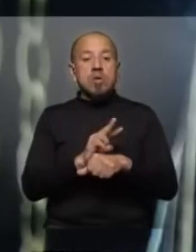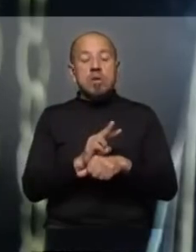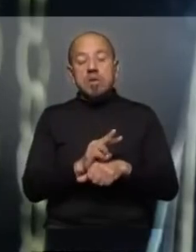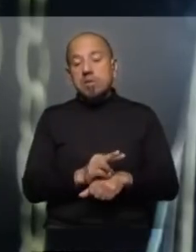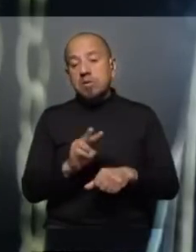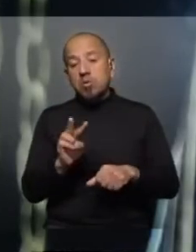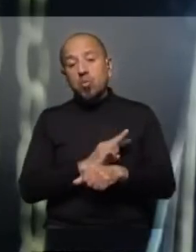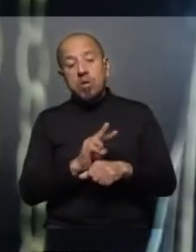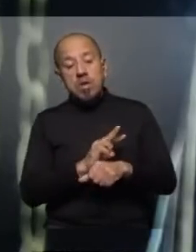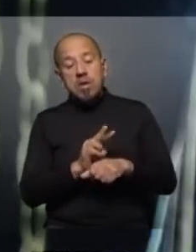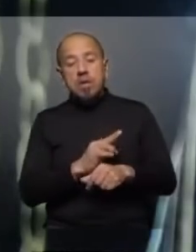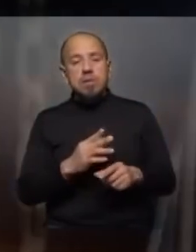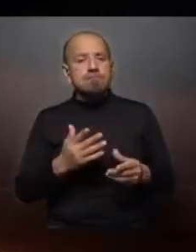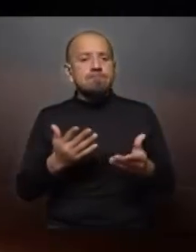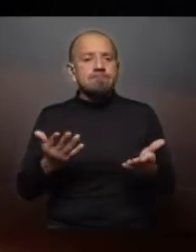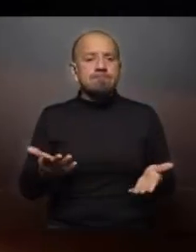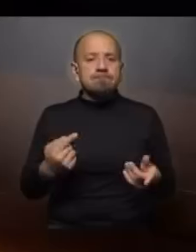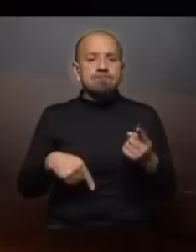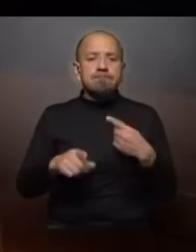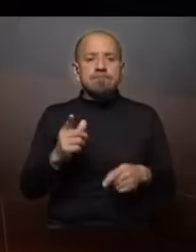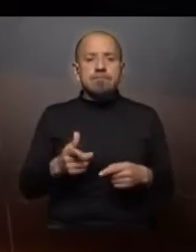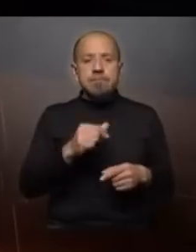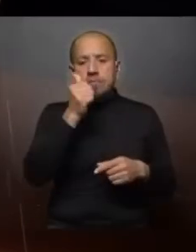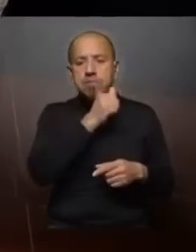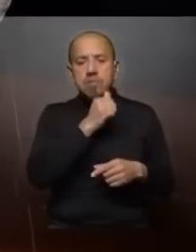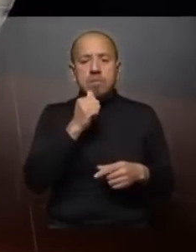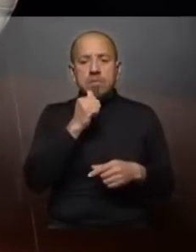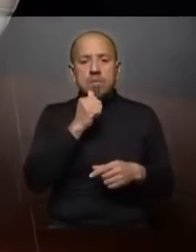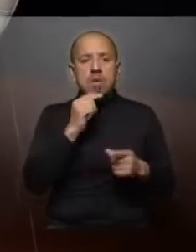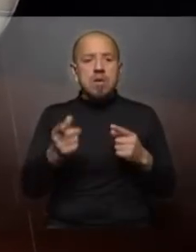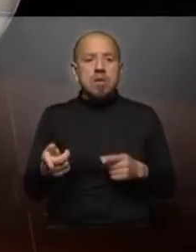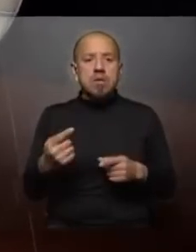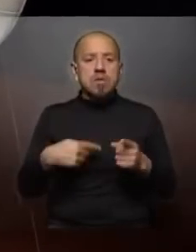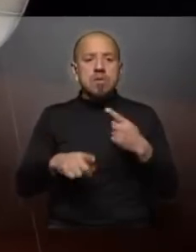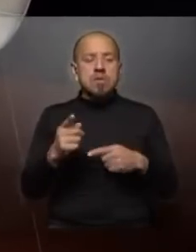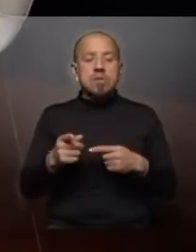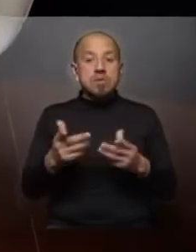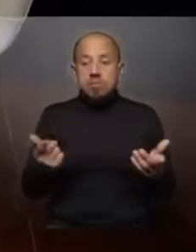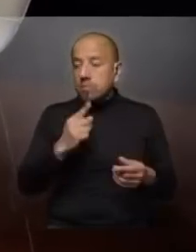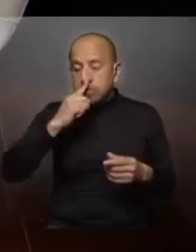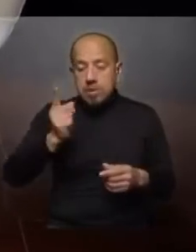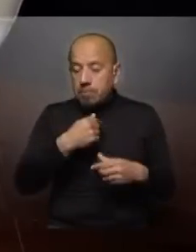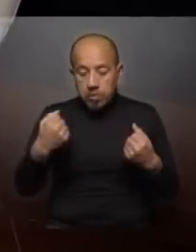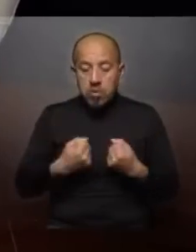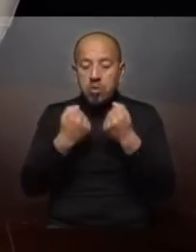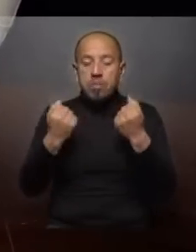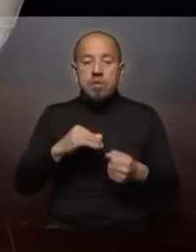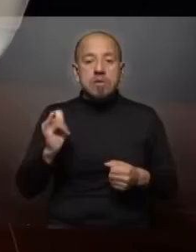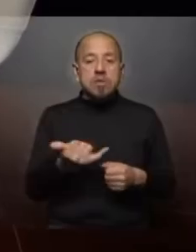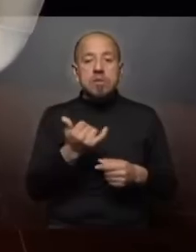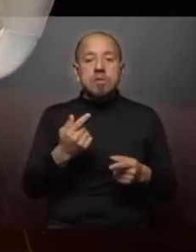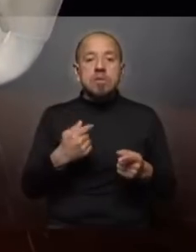eh que parecía que lo iban a resolver en con un pase mágico de varita y con un par de discursos